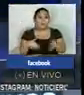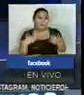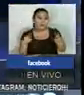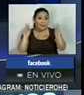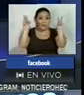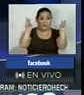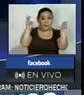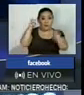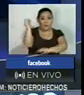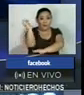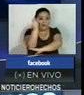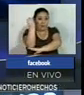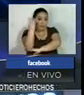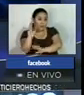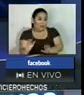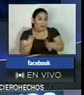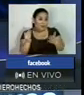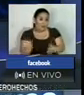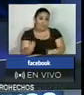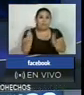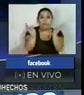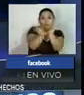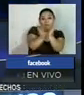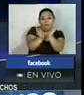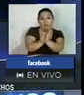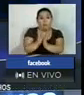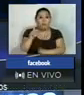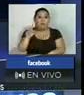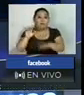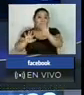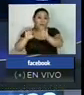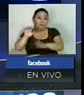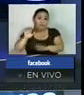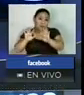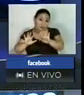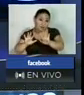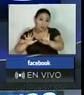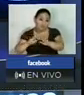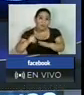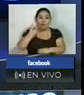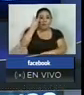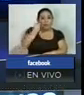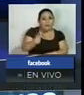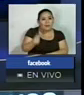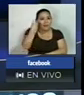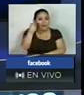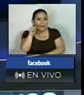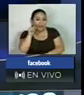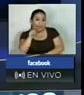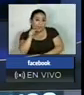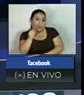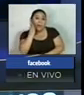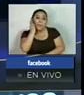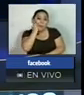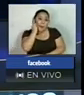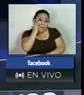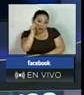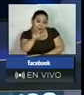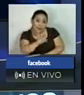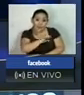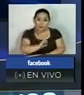emergencia sanitaria, este 10 de mayo será sin duda diferente. Cada año la fecha es aprovechada para agasajar a las madres